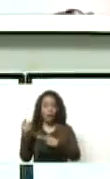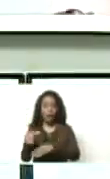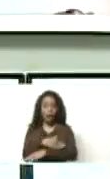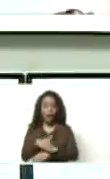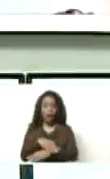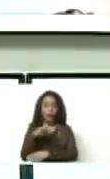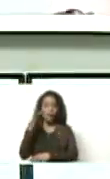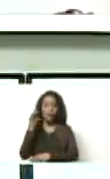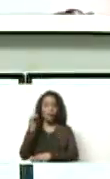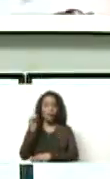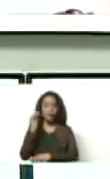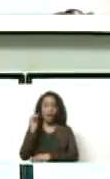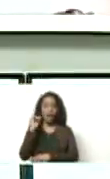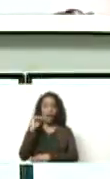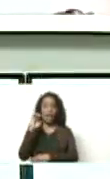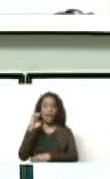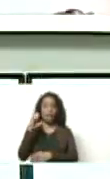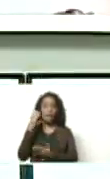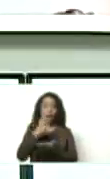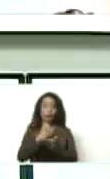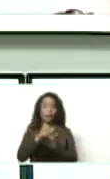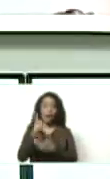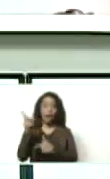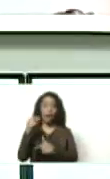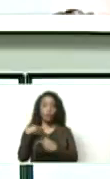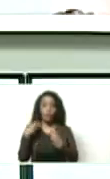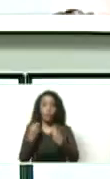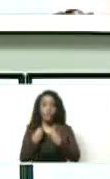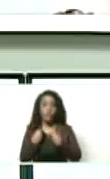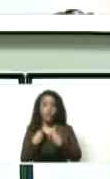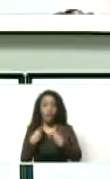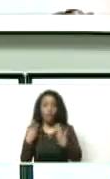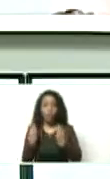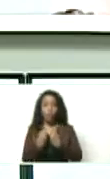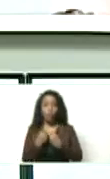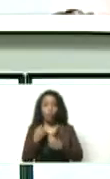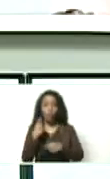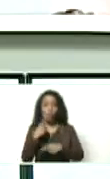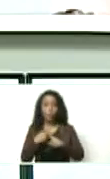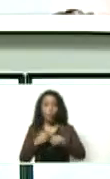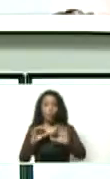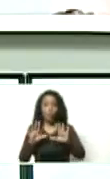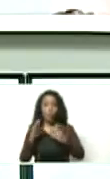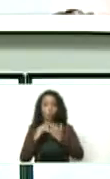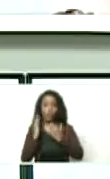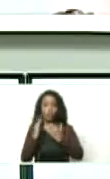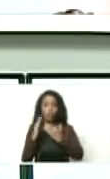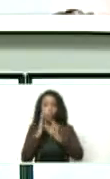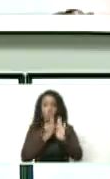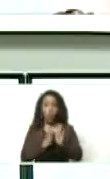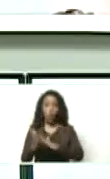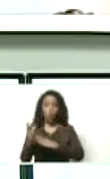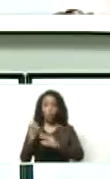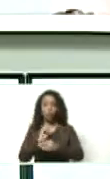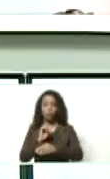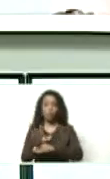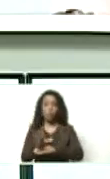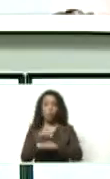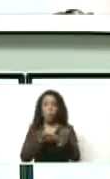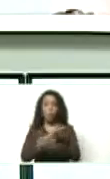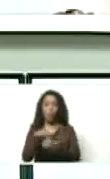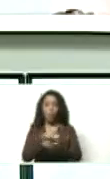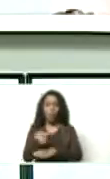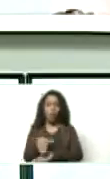Usted organiza 1x10 con los vecinos. Viene y se inscriben. Hacen una agenda concreta de acción y nos mandan los problemas de la